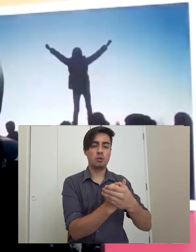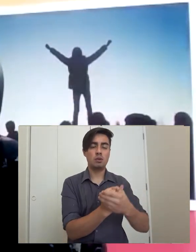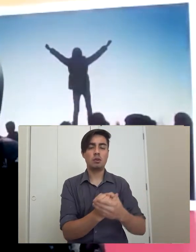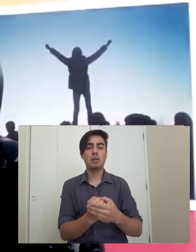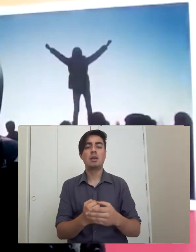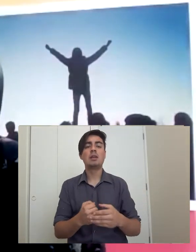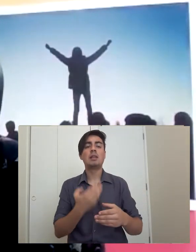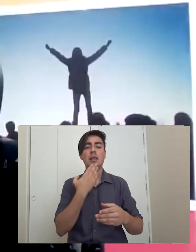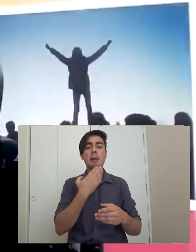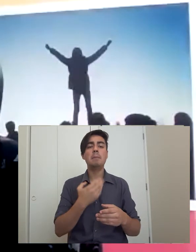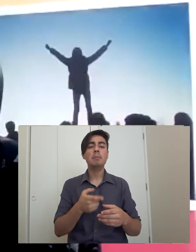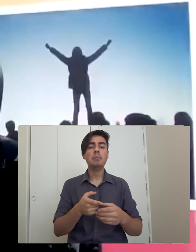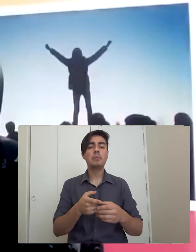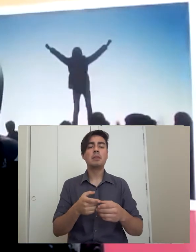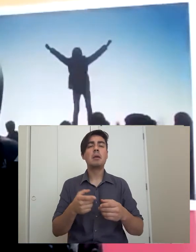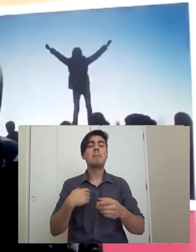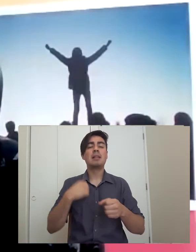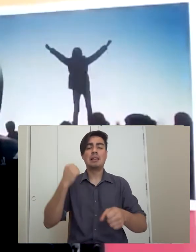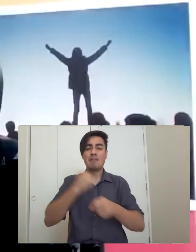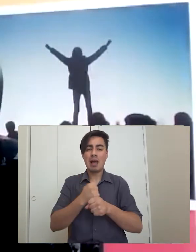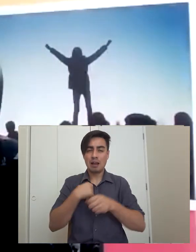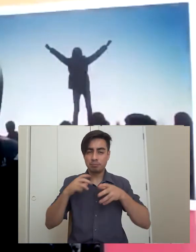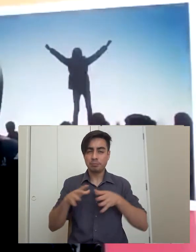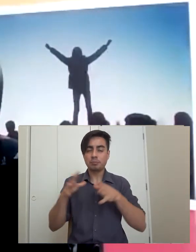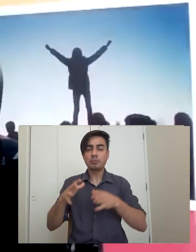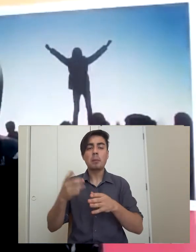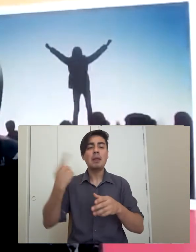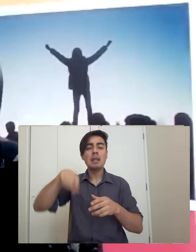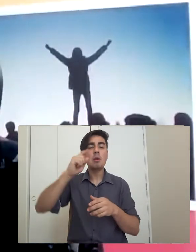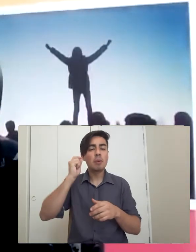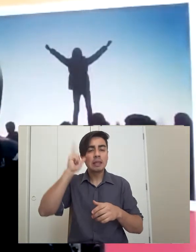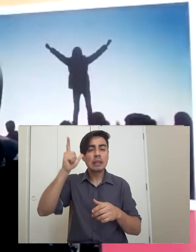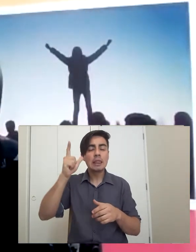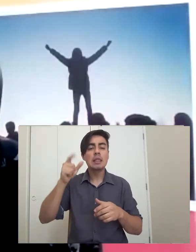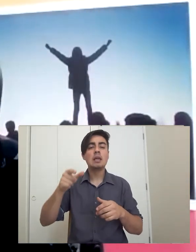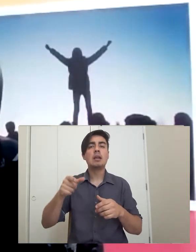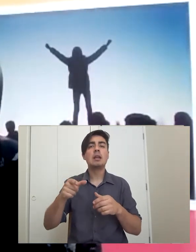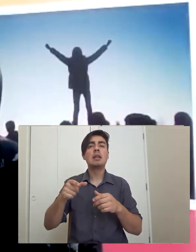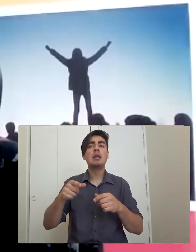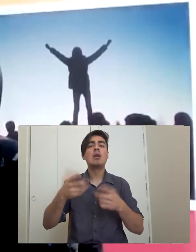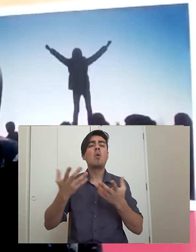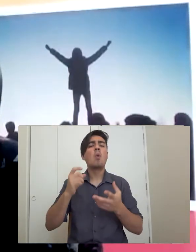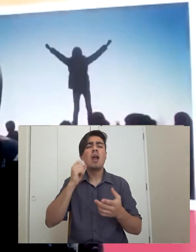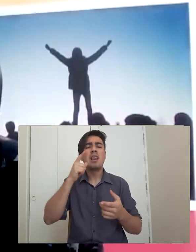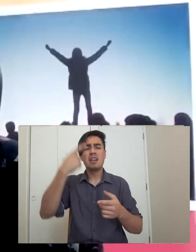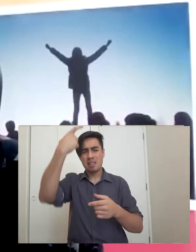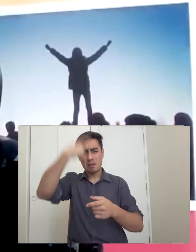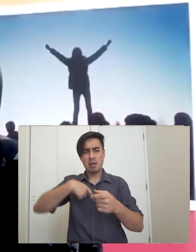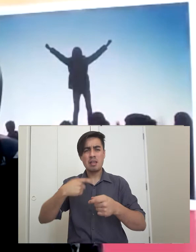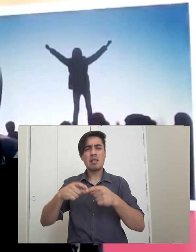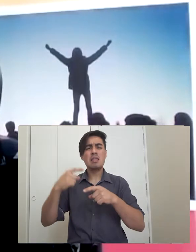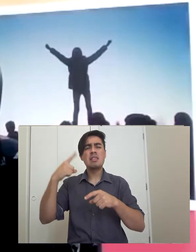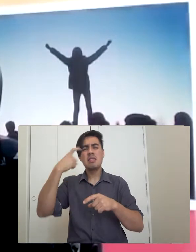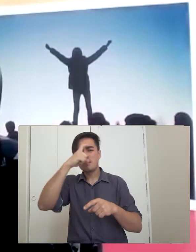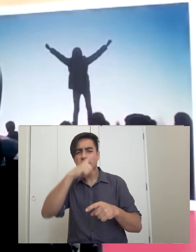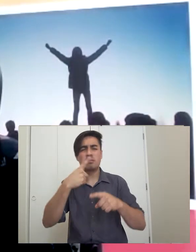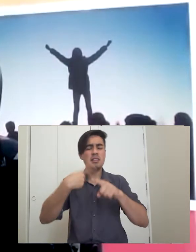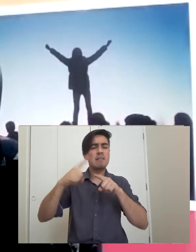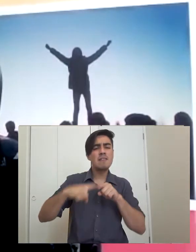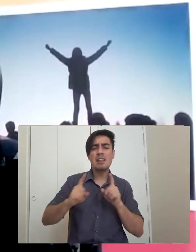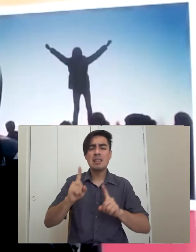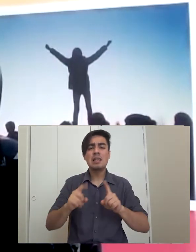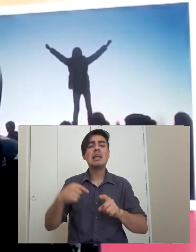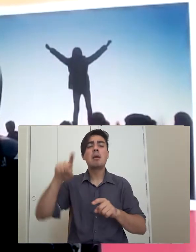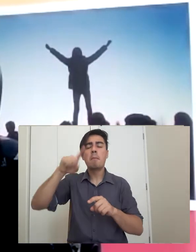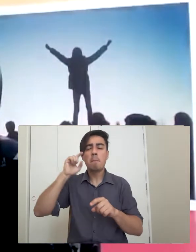también trabajamos en entender las complejas identidades de los individuos y vernos más allá que